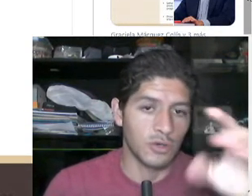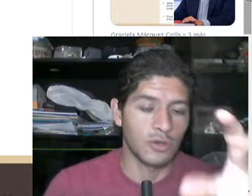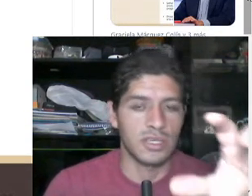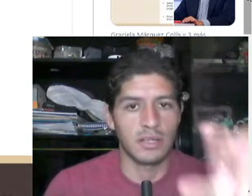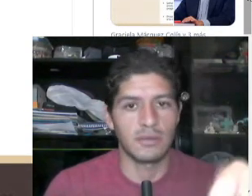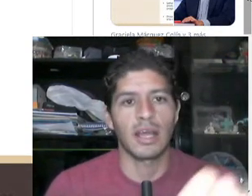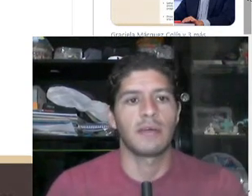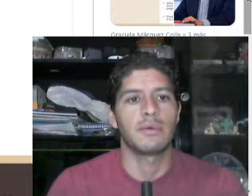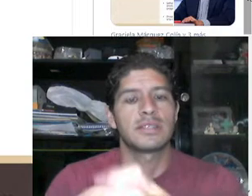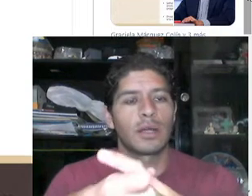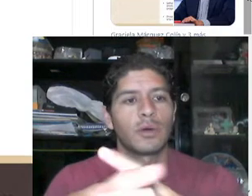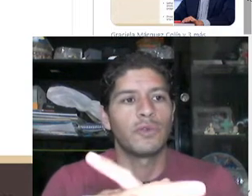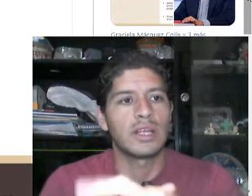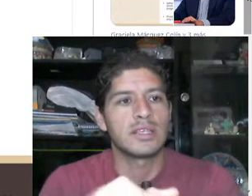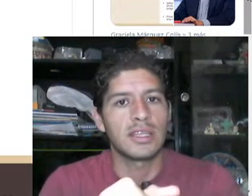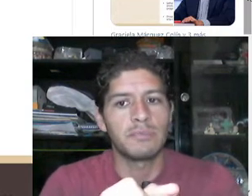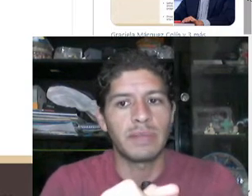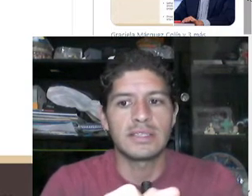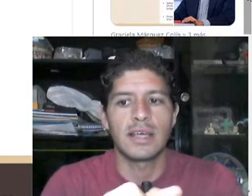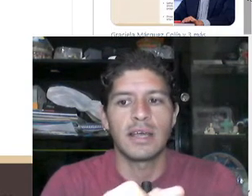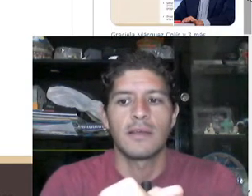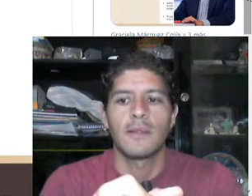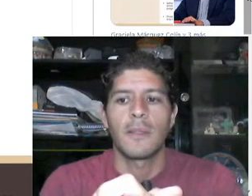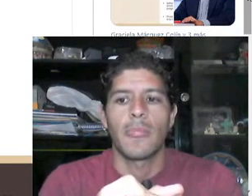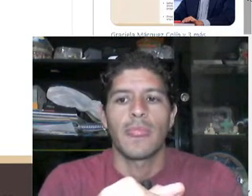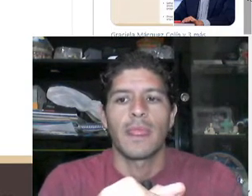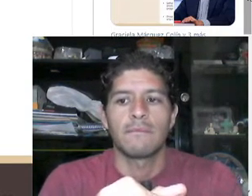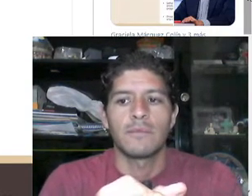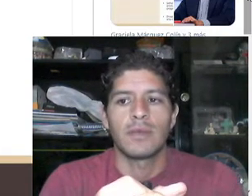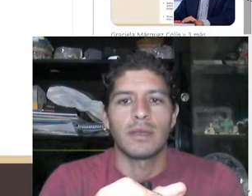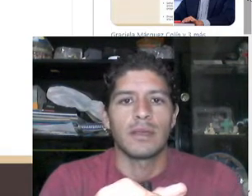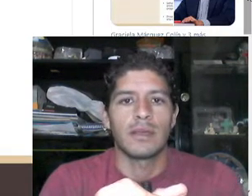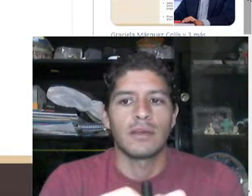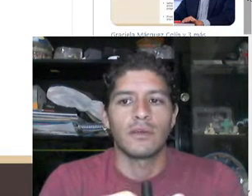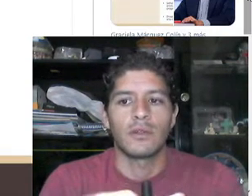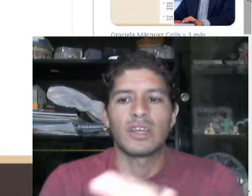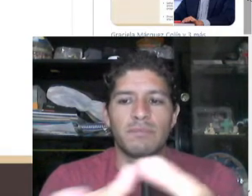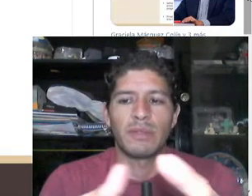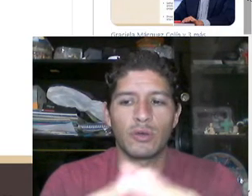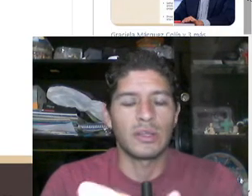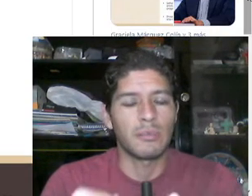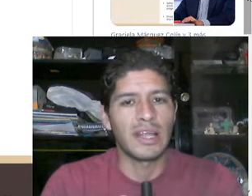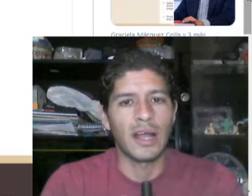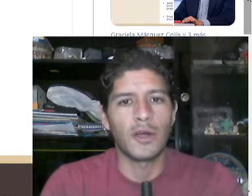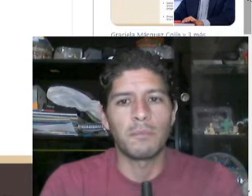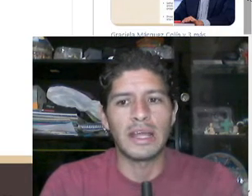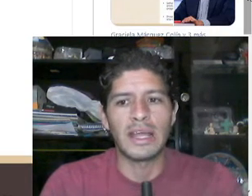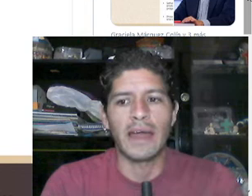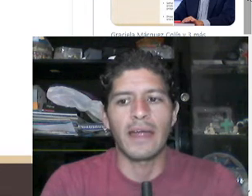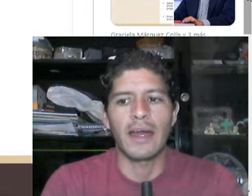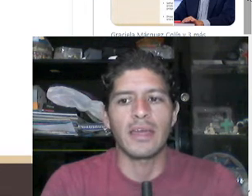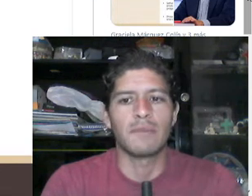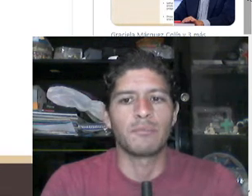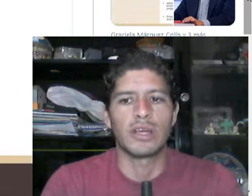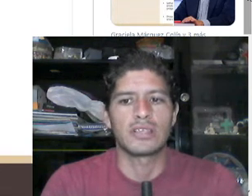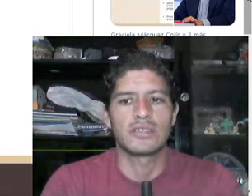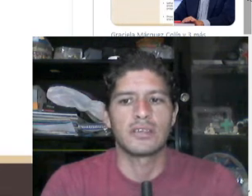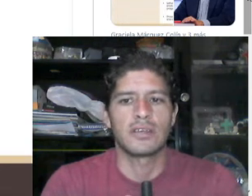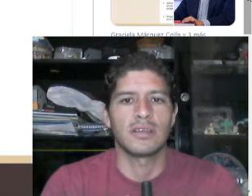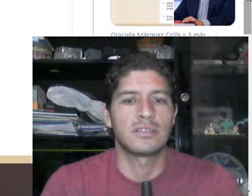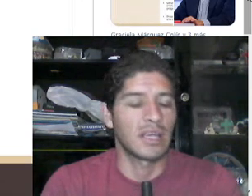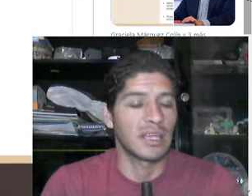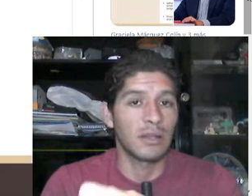De hecho, si llegan a ver esta conferencia de prensa, lo explicó de una manera complicada y